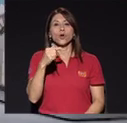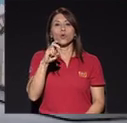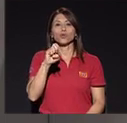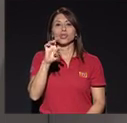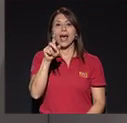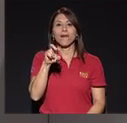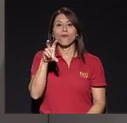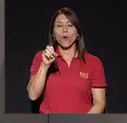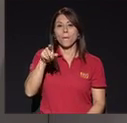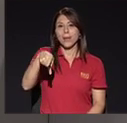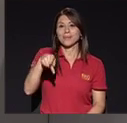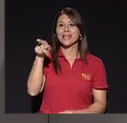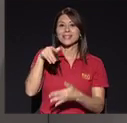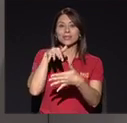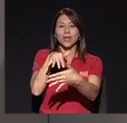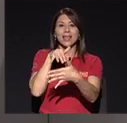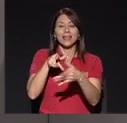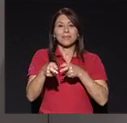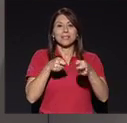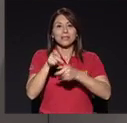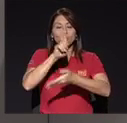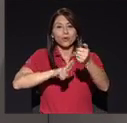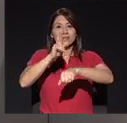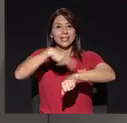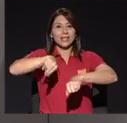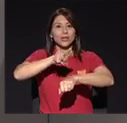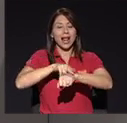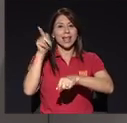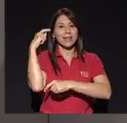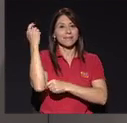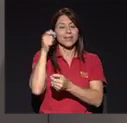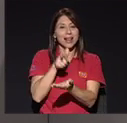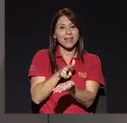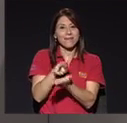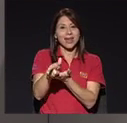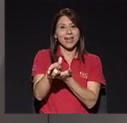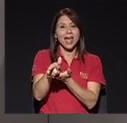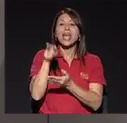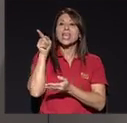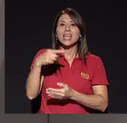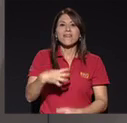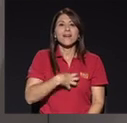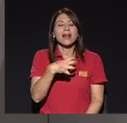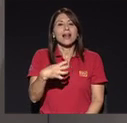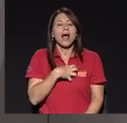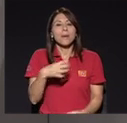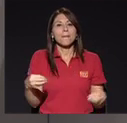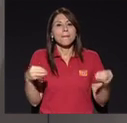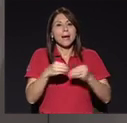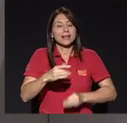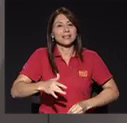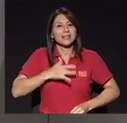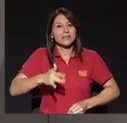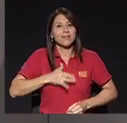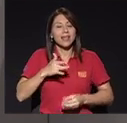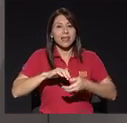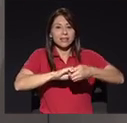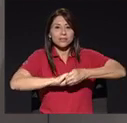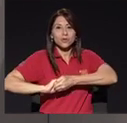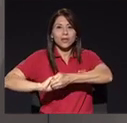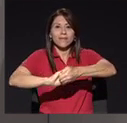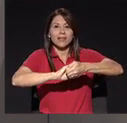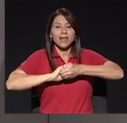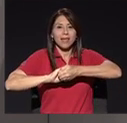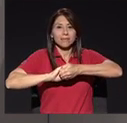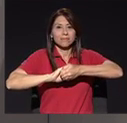es estudiante de Administración de la Universidad Nacional en la sede de Liberia, y él reclama más sensibilidad y solidaridad de parte de